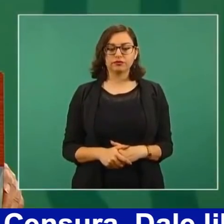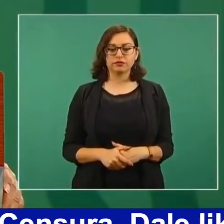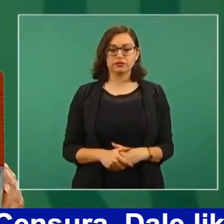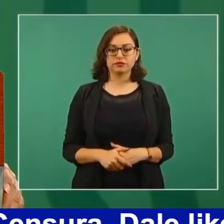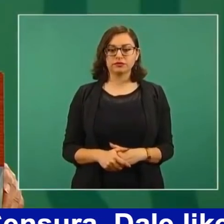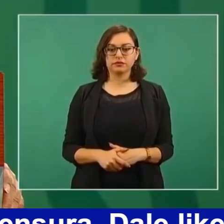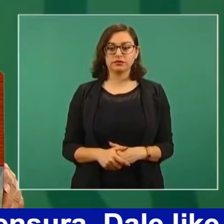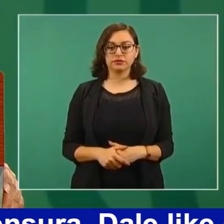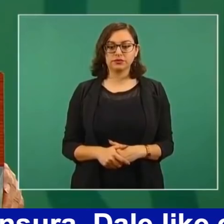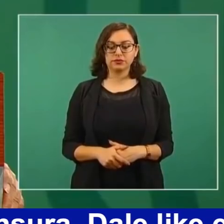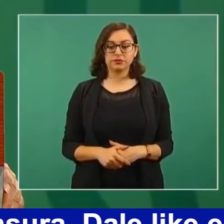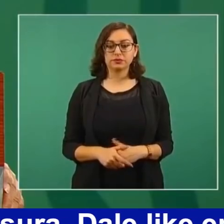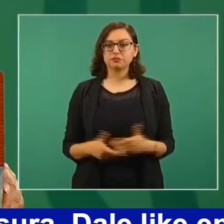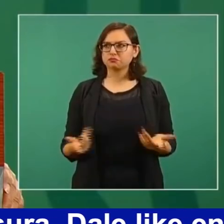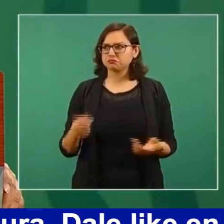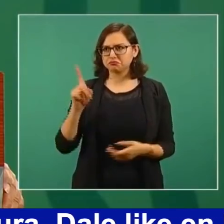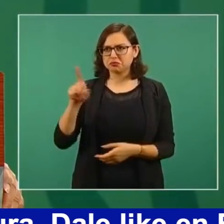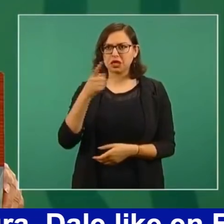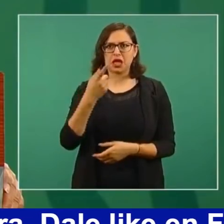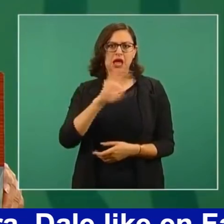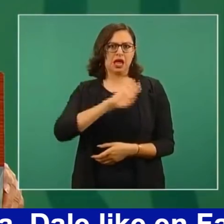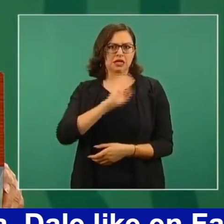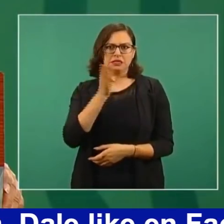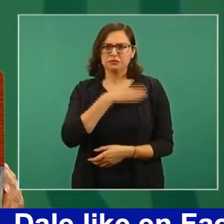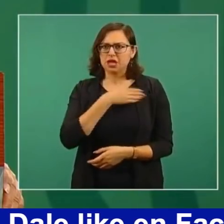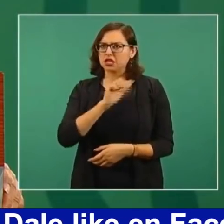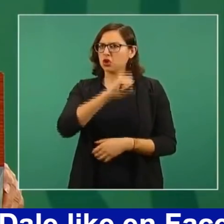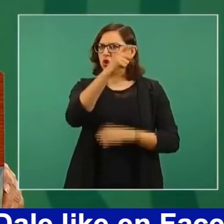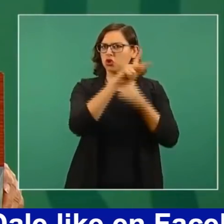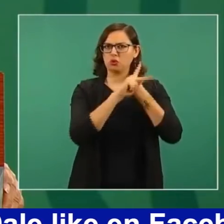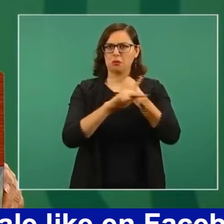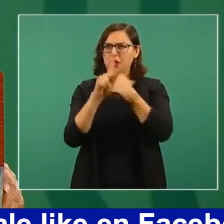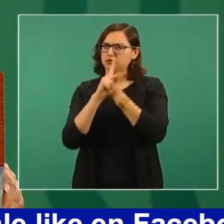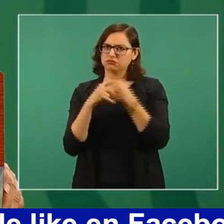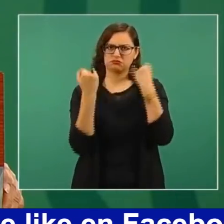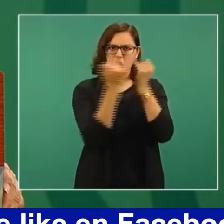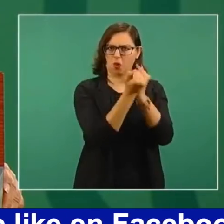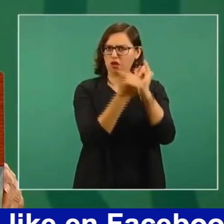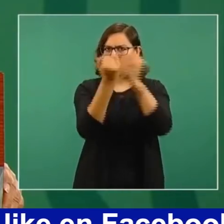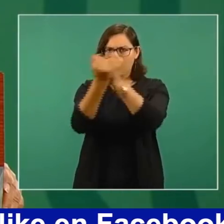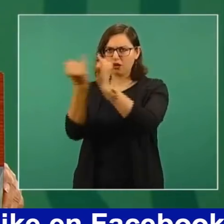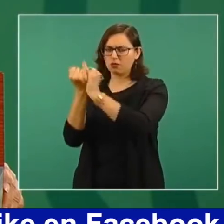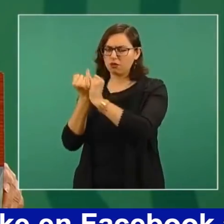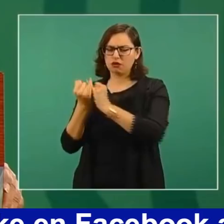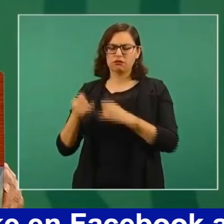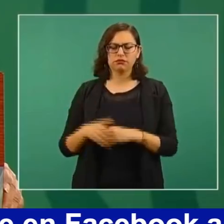con España y con cualquier otro país,